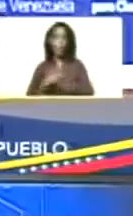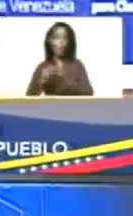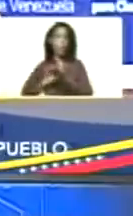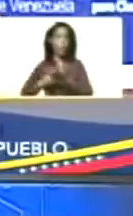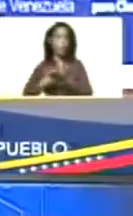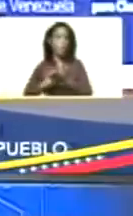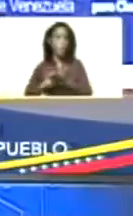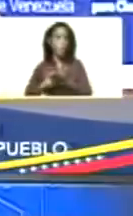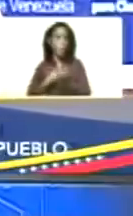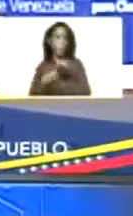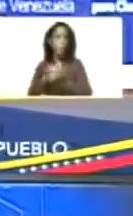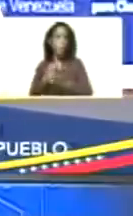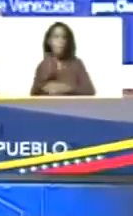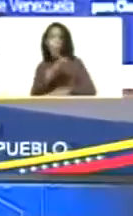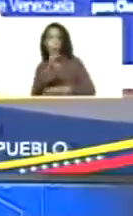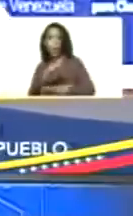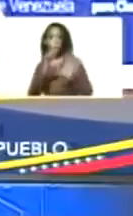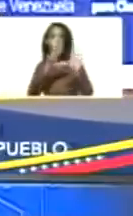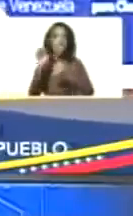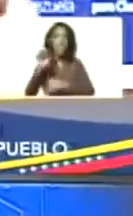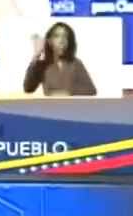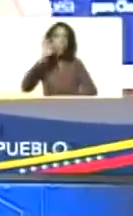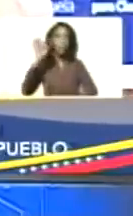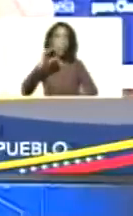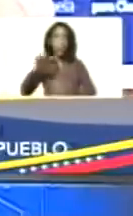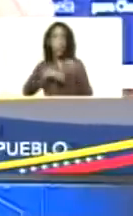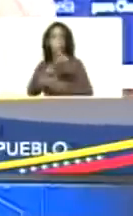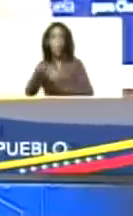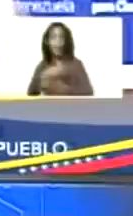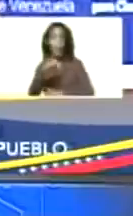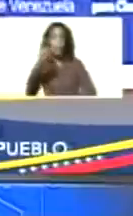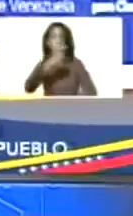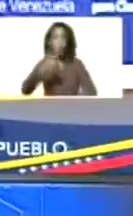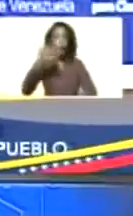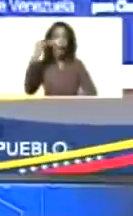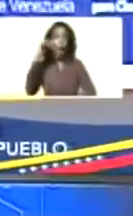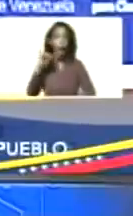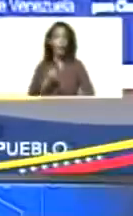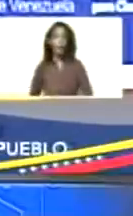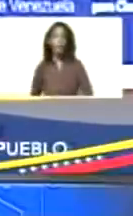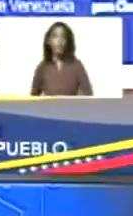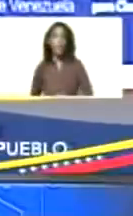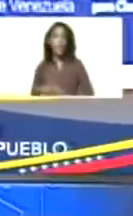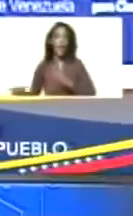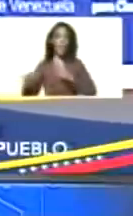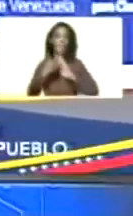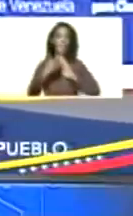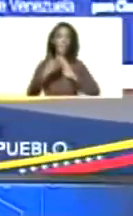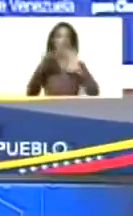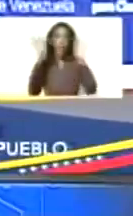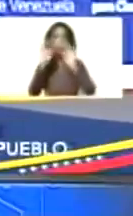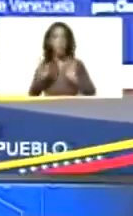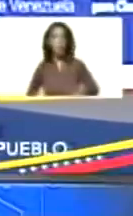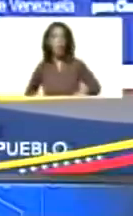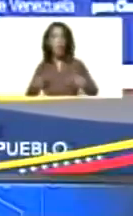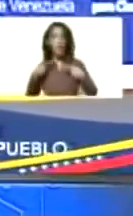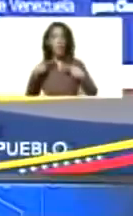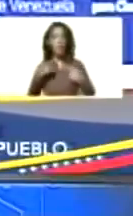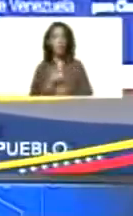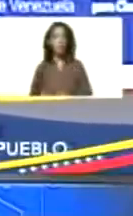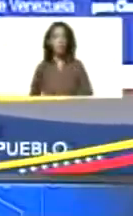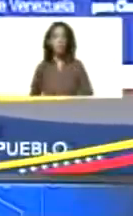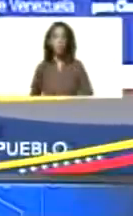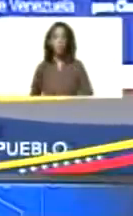resolveríamos por lo menos un 80% de los problemas que la gente tiene y que le afecta su calidad de vida. ¿O